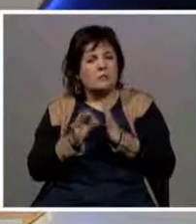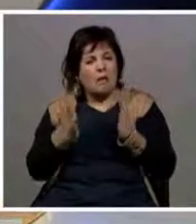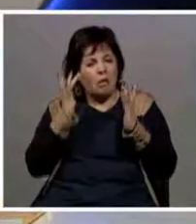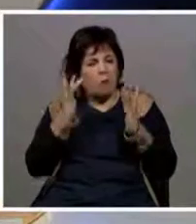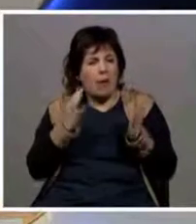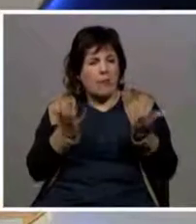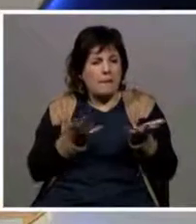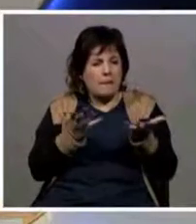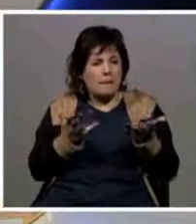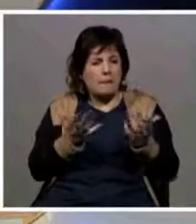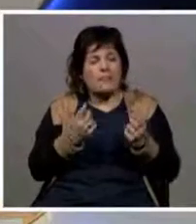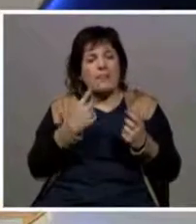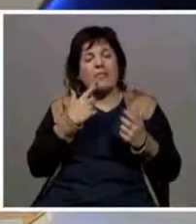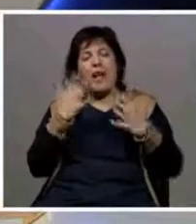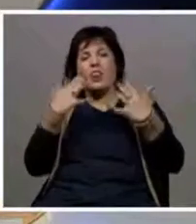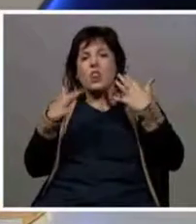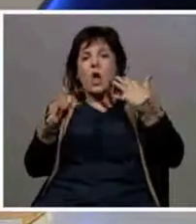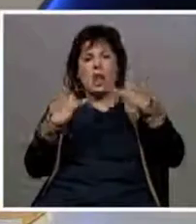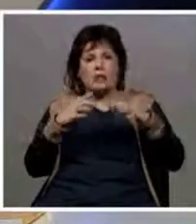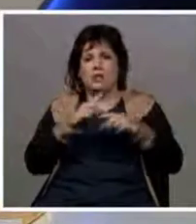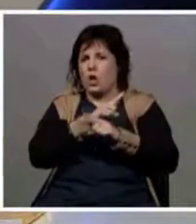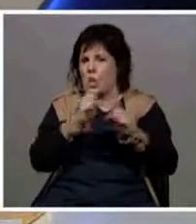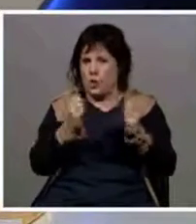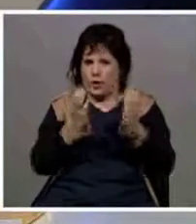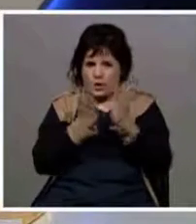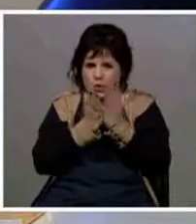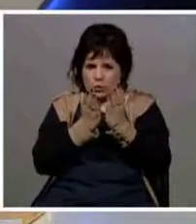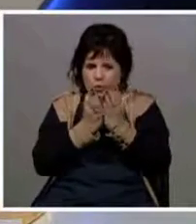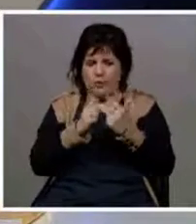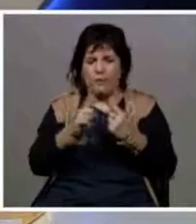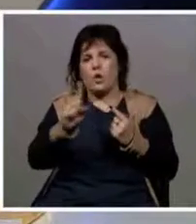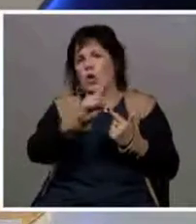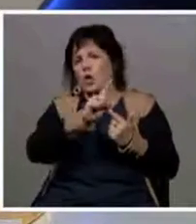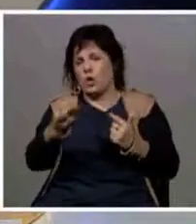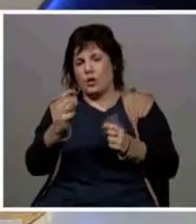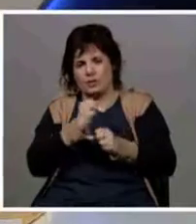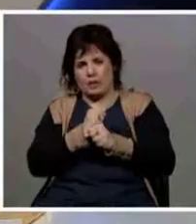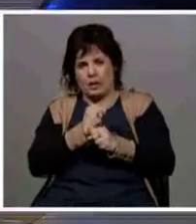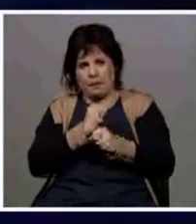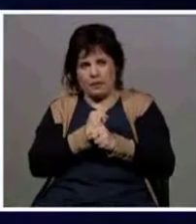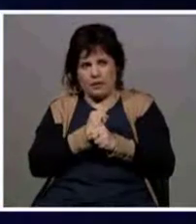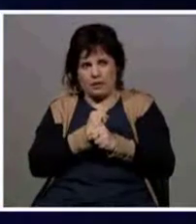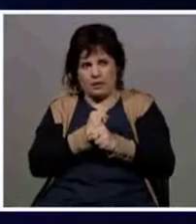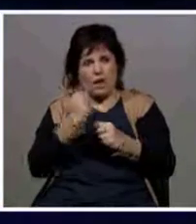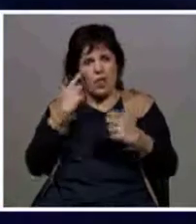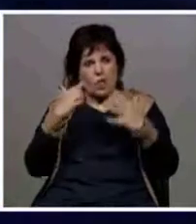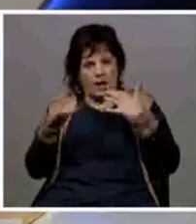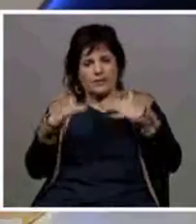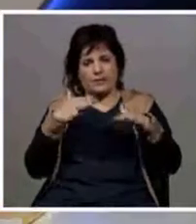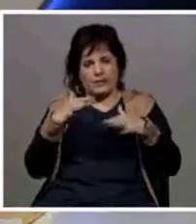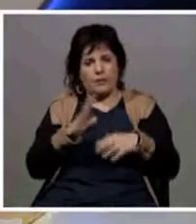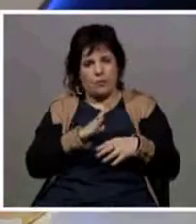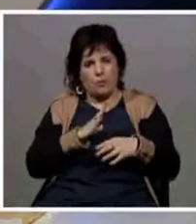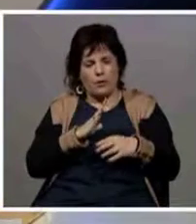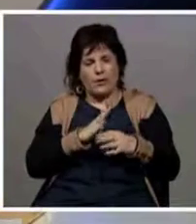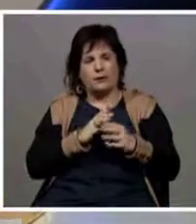en general son adolescentes que no estudian ni trabajan tanto de las mujeres nada más estamos hablando de las adolescentes mujeres